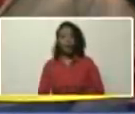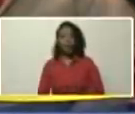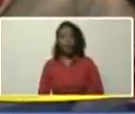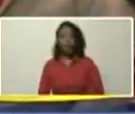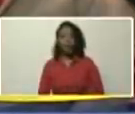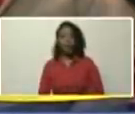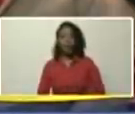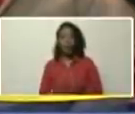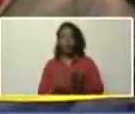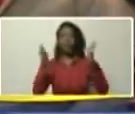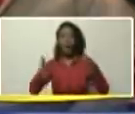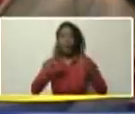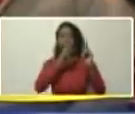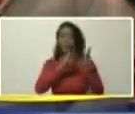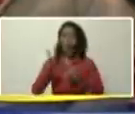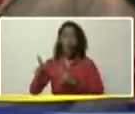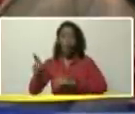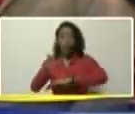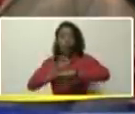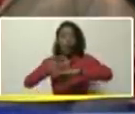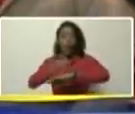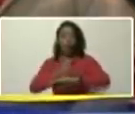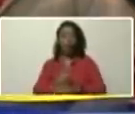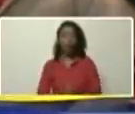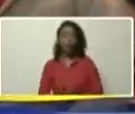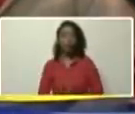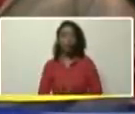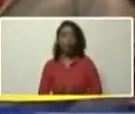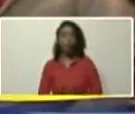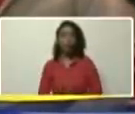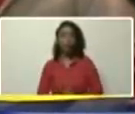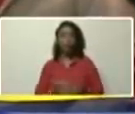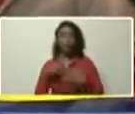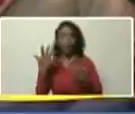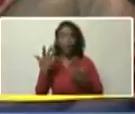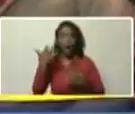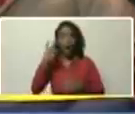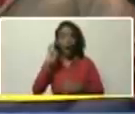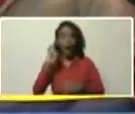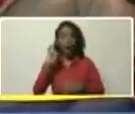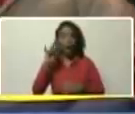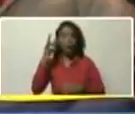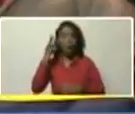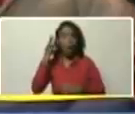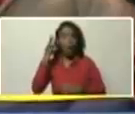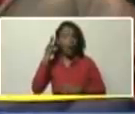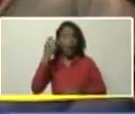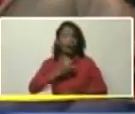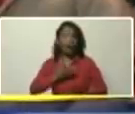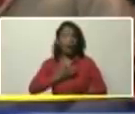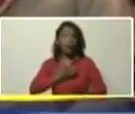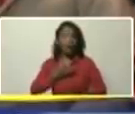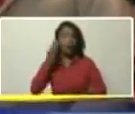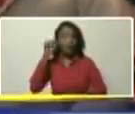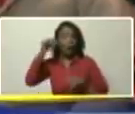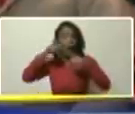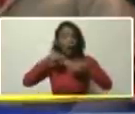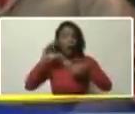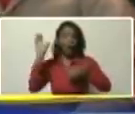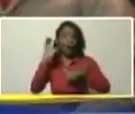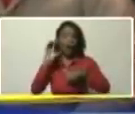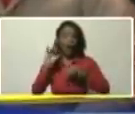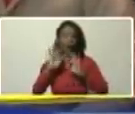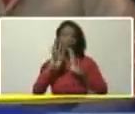con un gran programa de gobierno. Que te cuente Carmen, Teresa, cómo hicimos aquí en